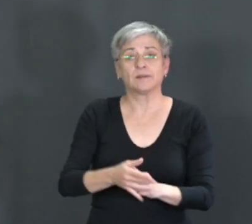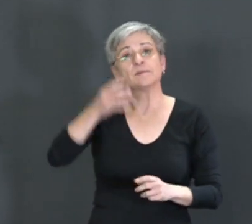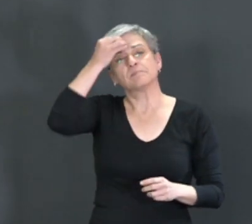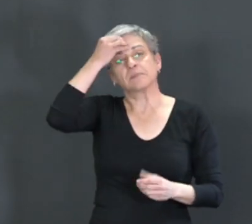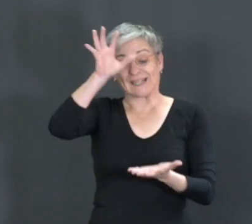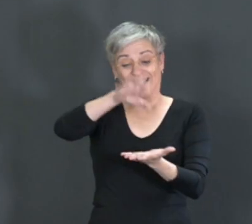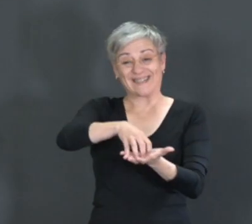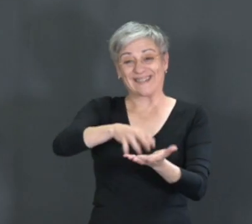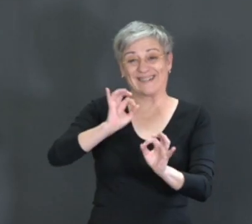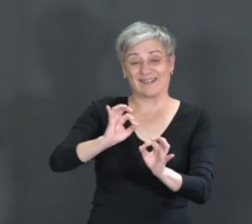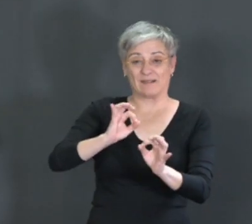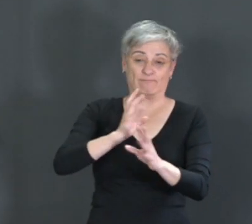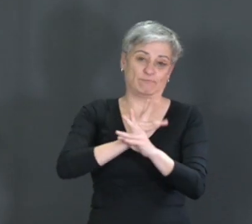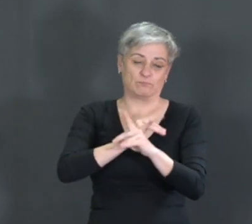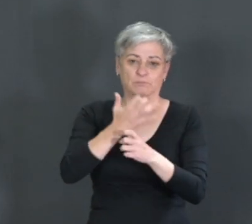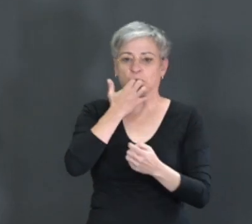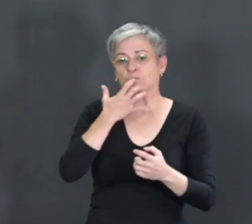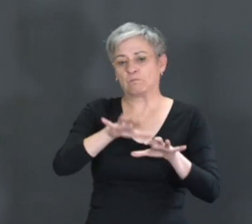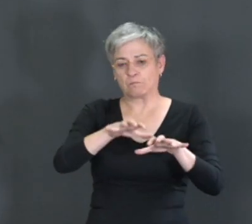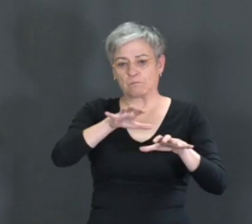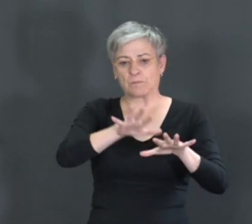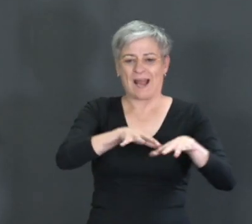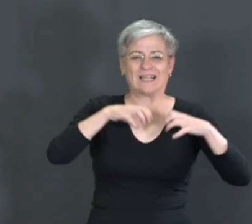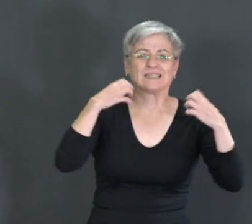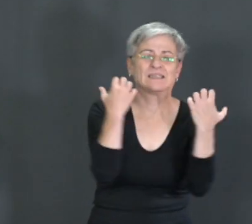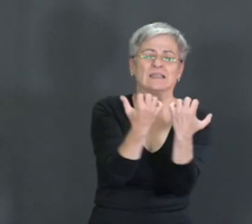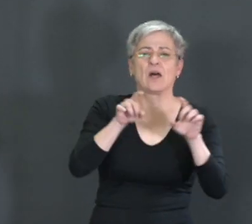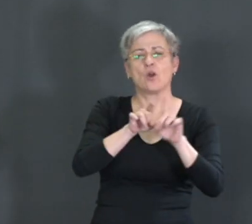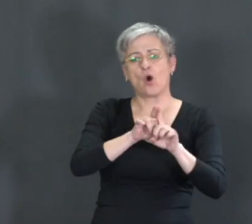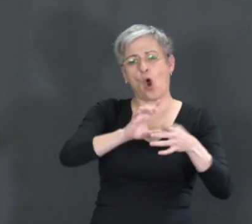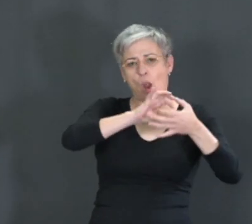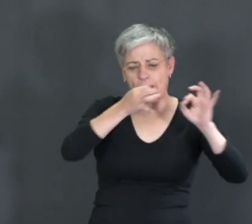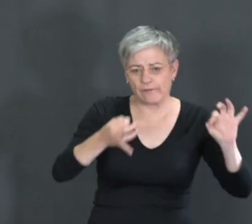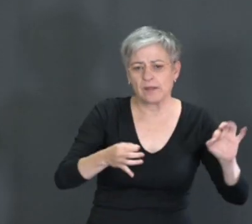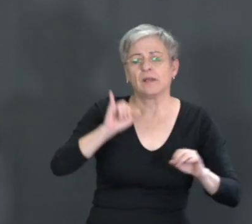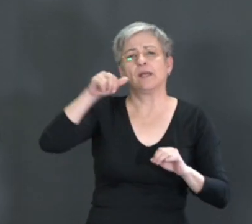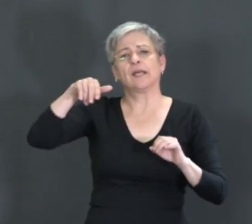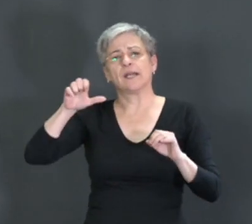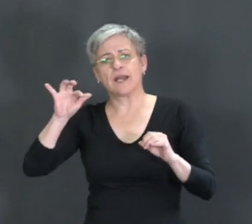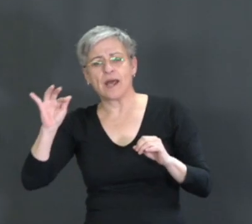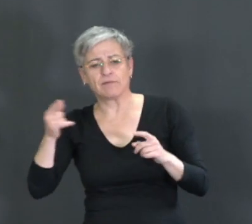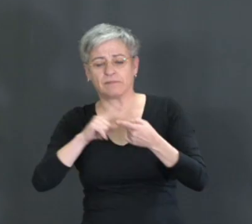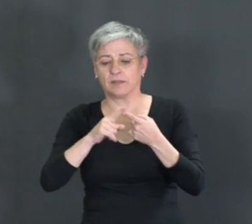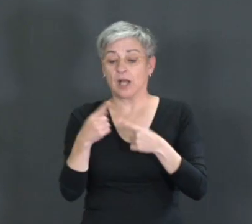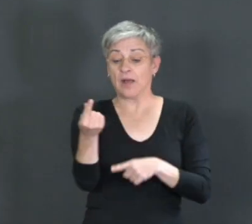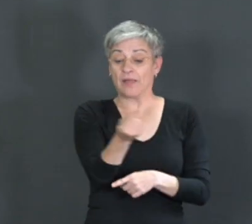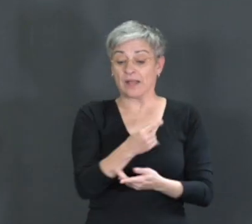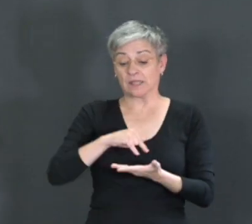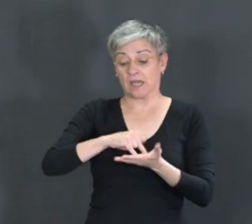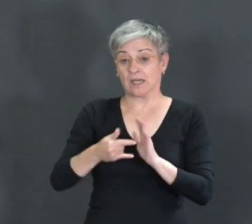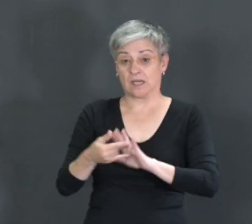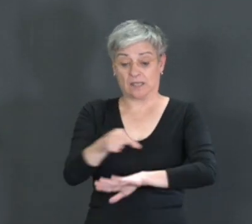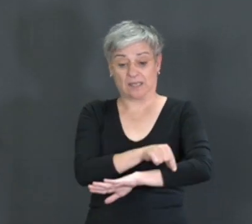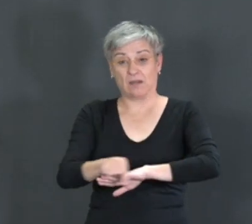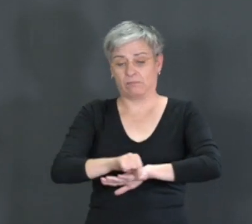juegos, el Sant Jordi, el Estadio Olímpico, el INEF, pues los diseñadores eran